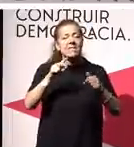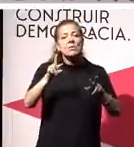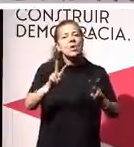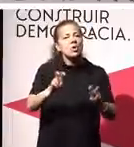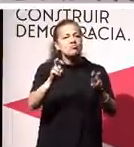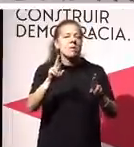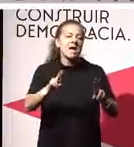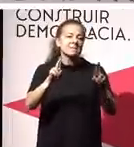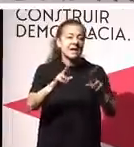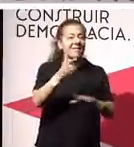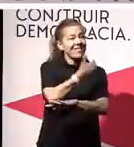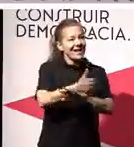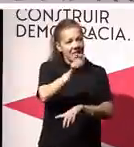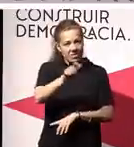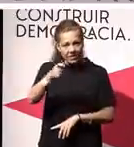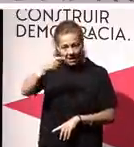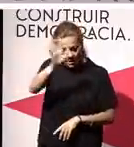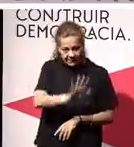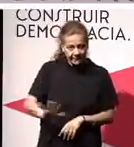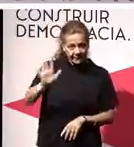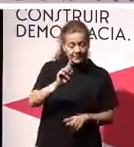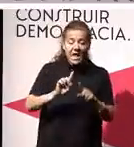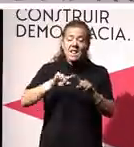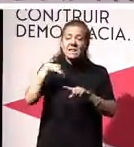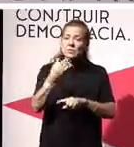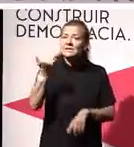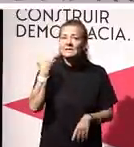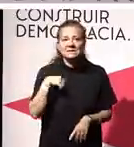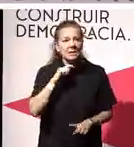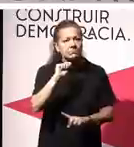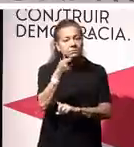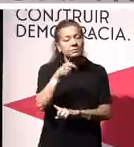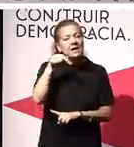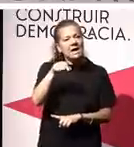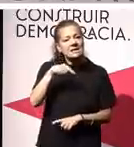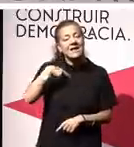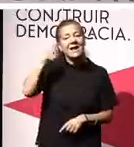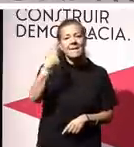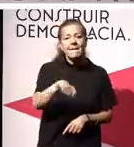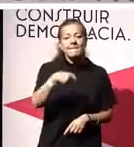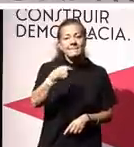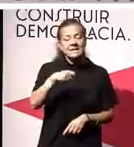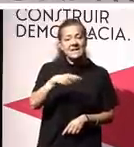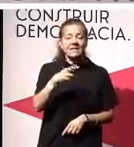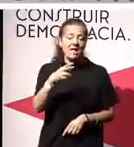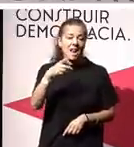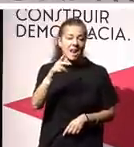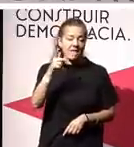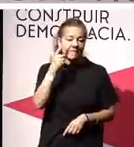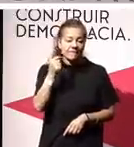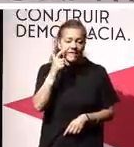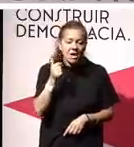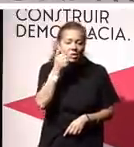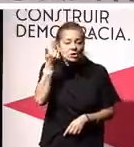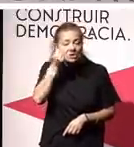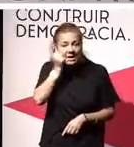esperanza entre la ciudadanía de nuestro país. Poco tiempo después se cumplía aquel vaticinio del presidente del Banco Sabadell y